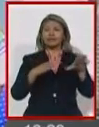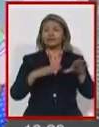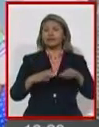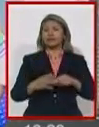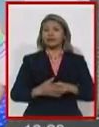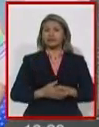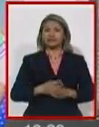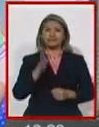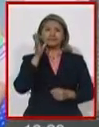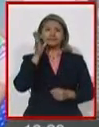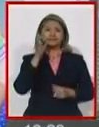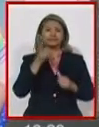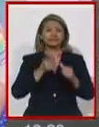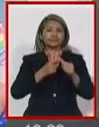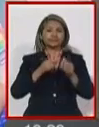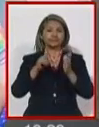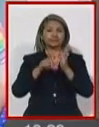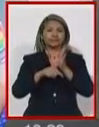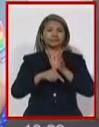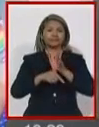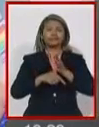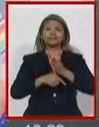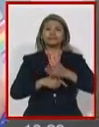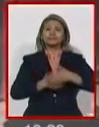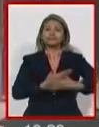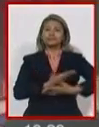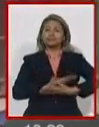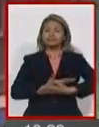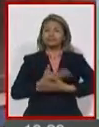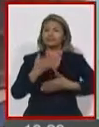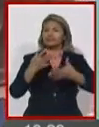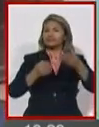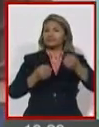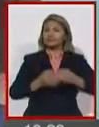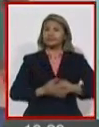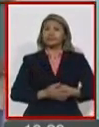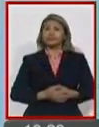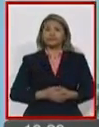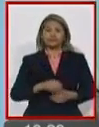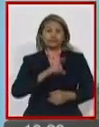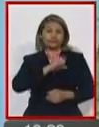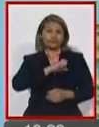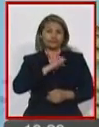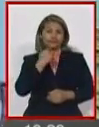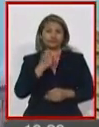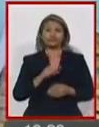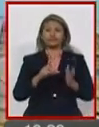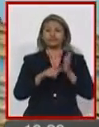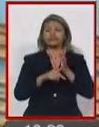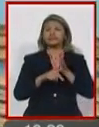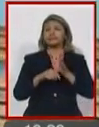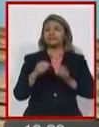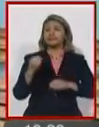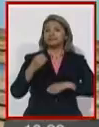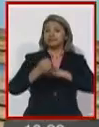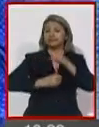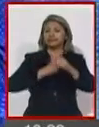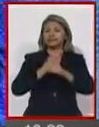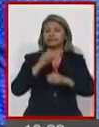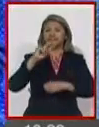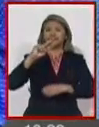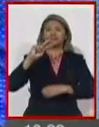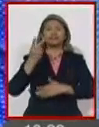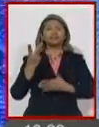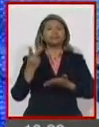hacer una madre primeriza después de dar de lactar a su bebé, ¿no? Según los registros de la policía, en lo que va del presente año, es